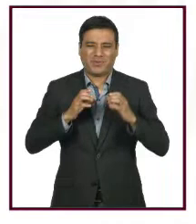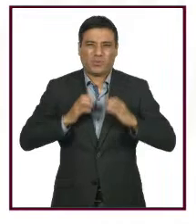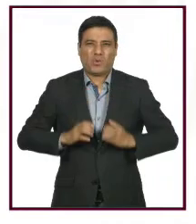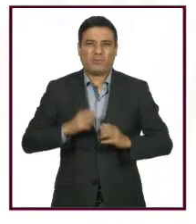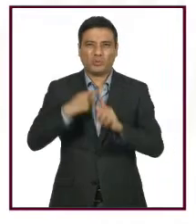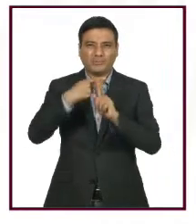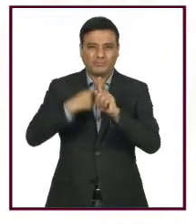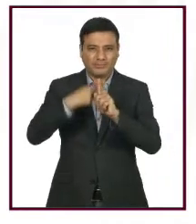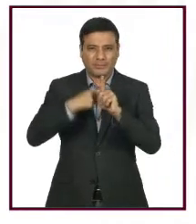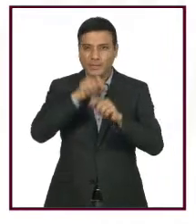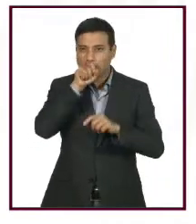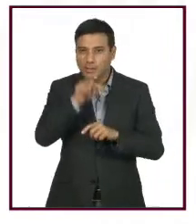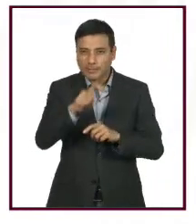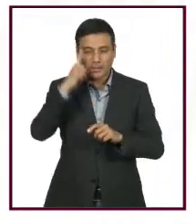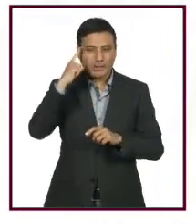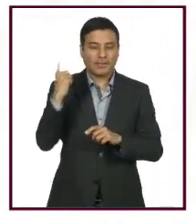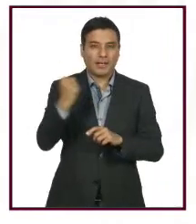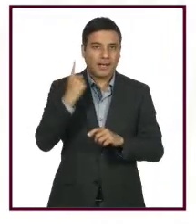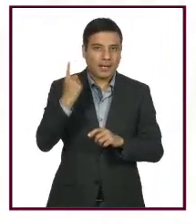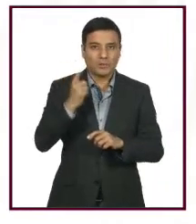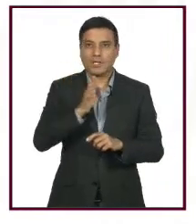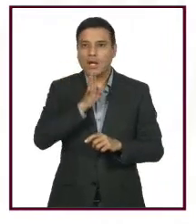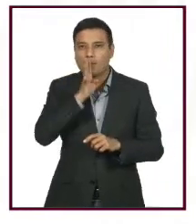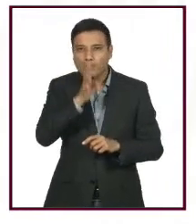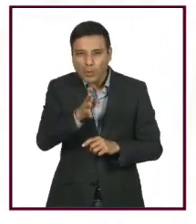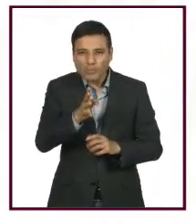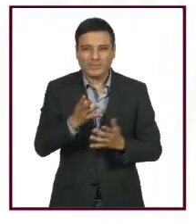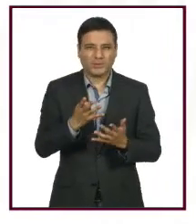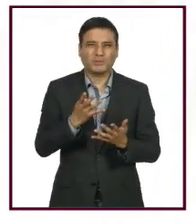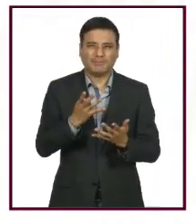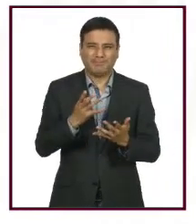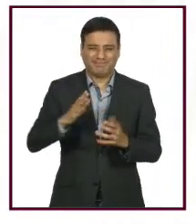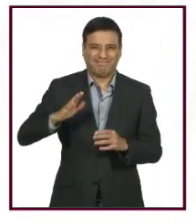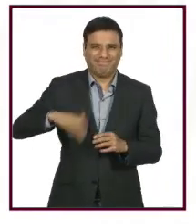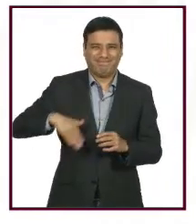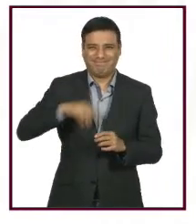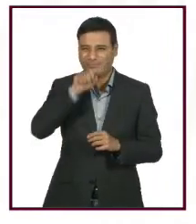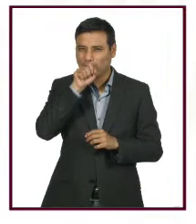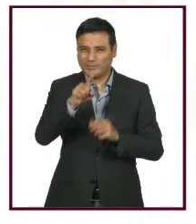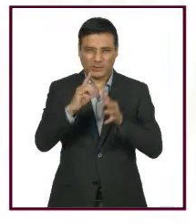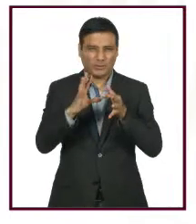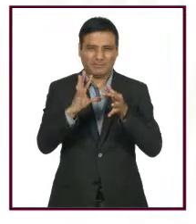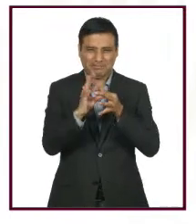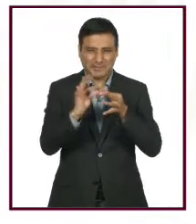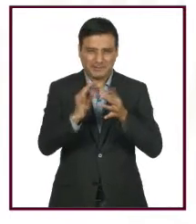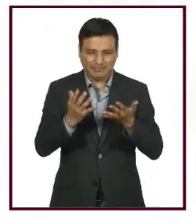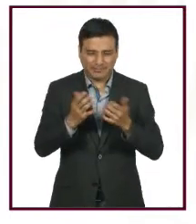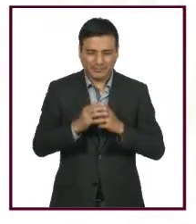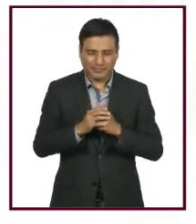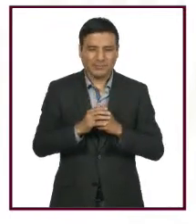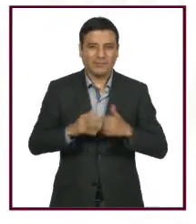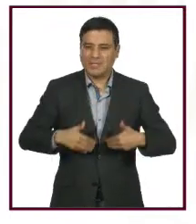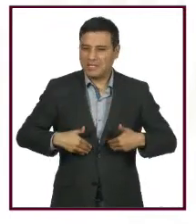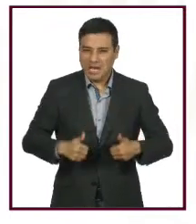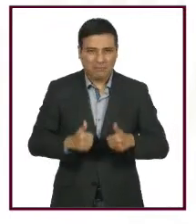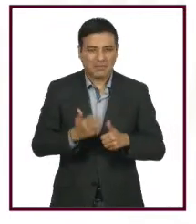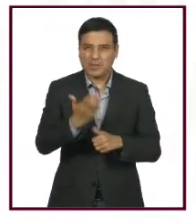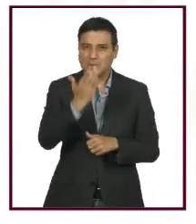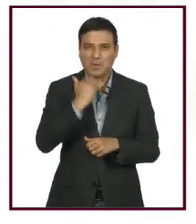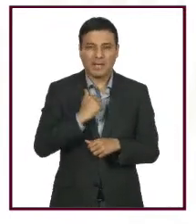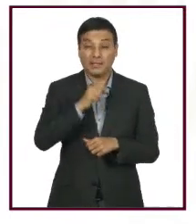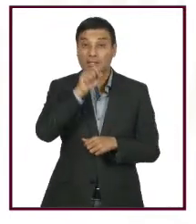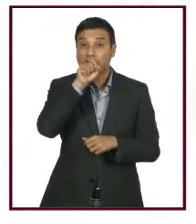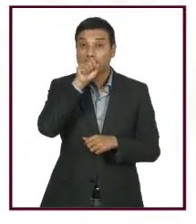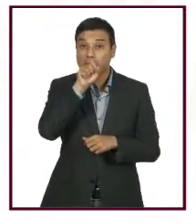pueden tener náusea, vómito, durante el tiempo del efecto, como les decía, no tienen nada de apetito. Pierden, si